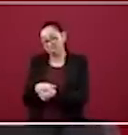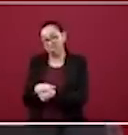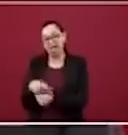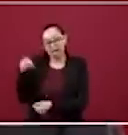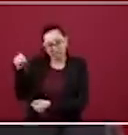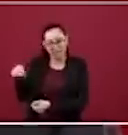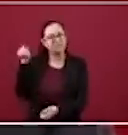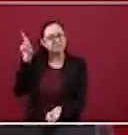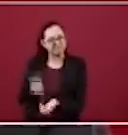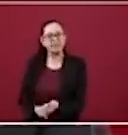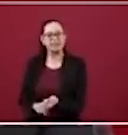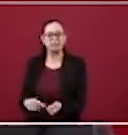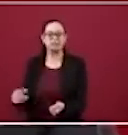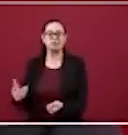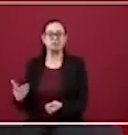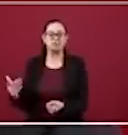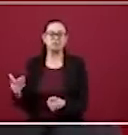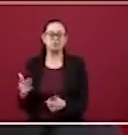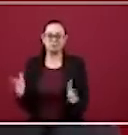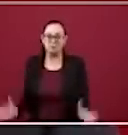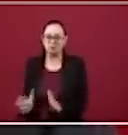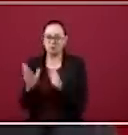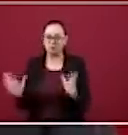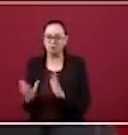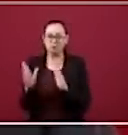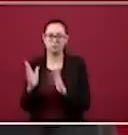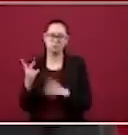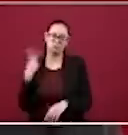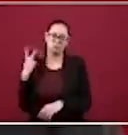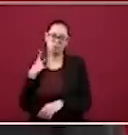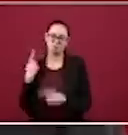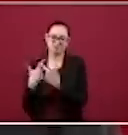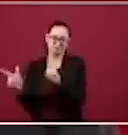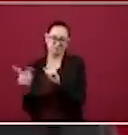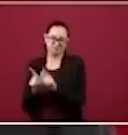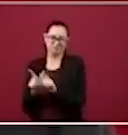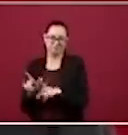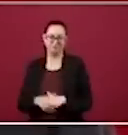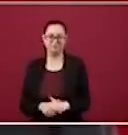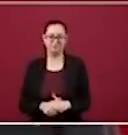semilleros de líderes y de candidatos para partidos.